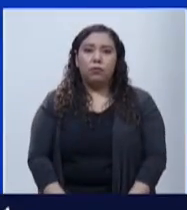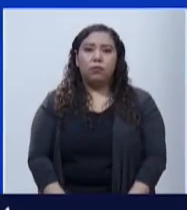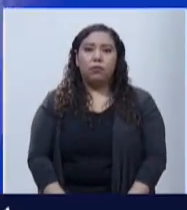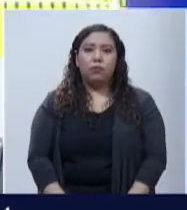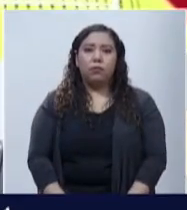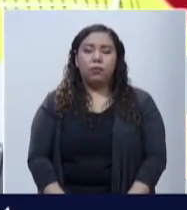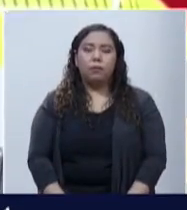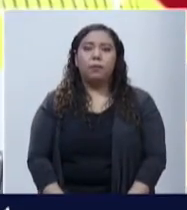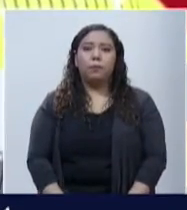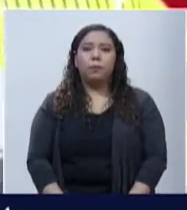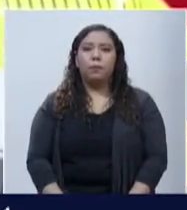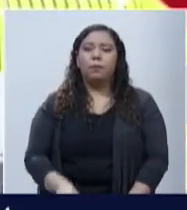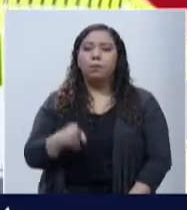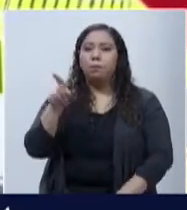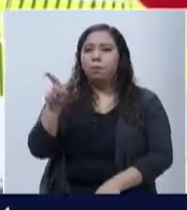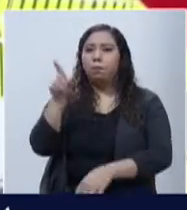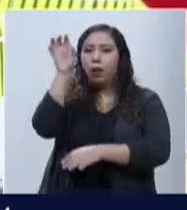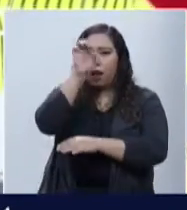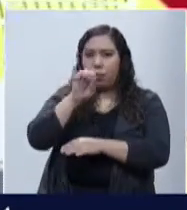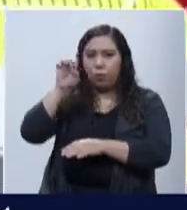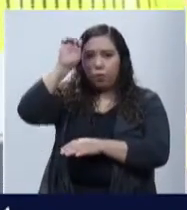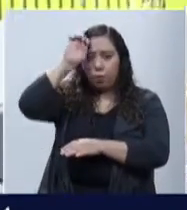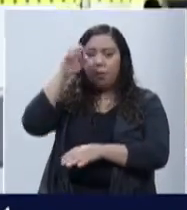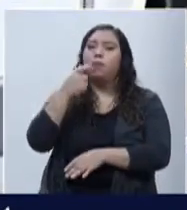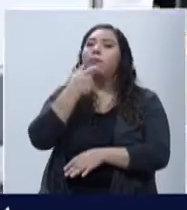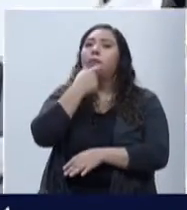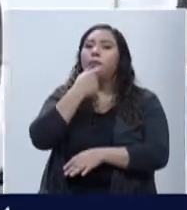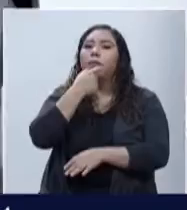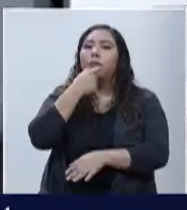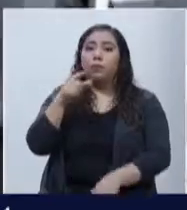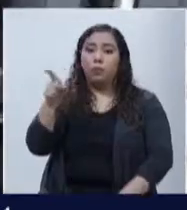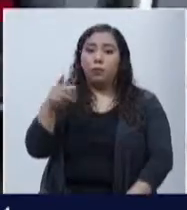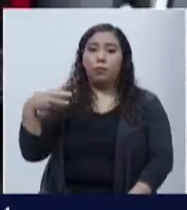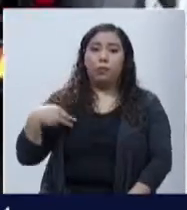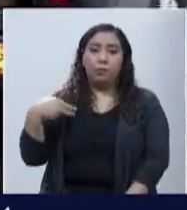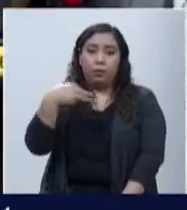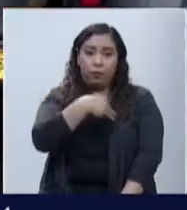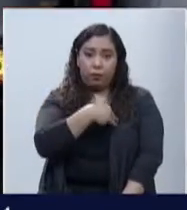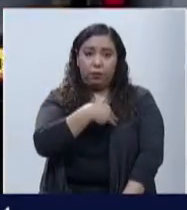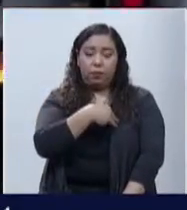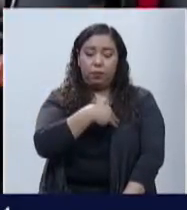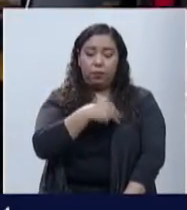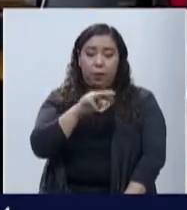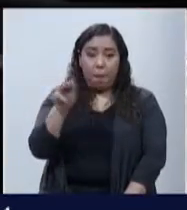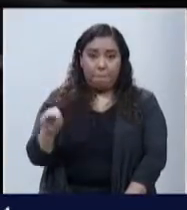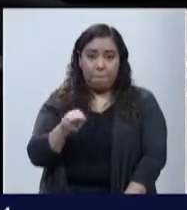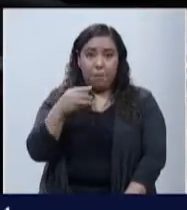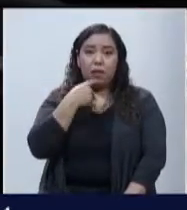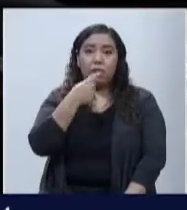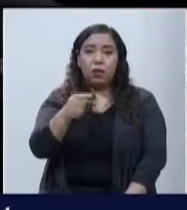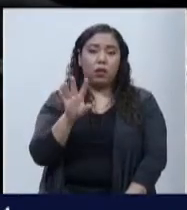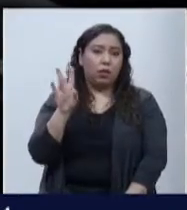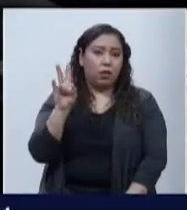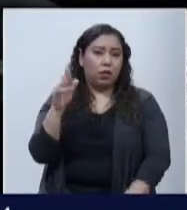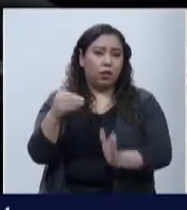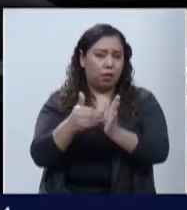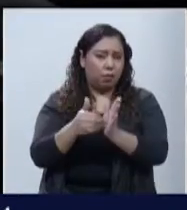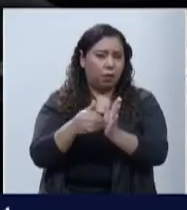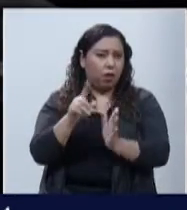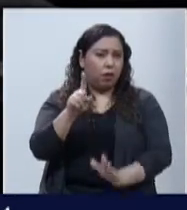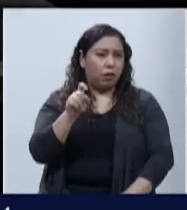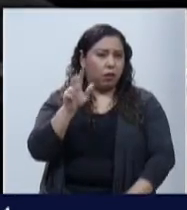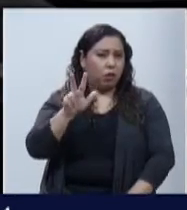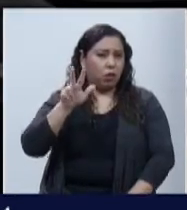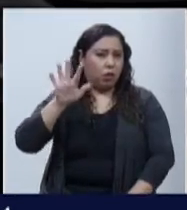comunicado reino unido el ministerio británico de sanidad notificó este miércoles un total de 17 mil 135